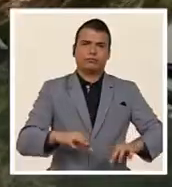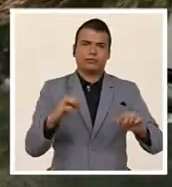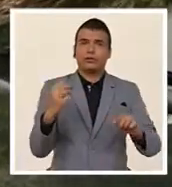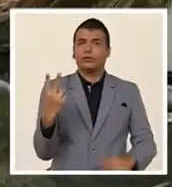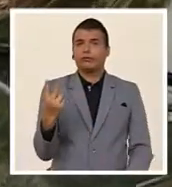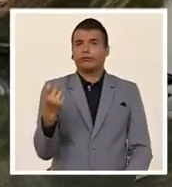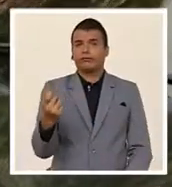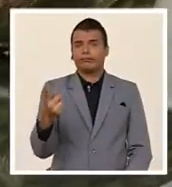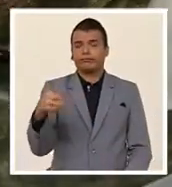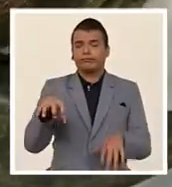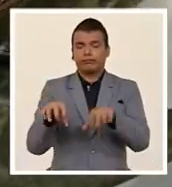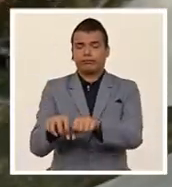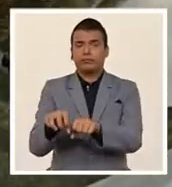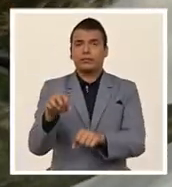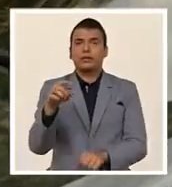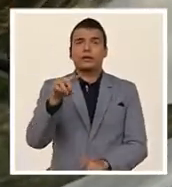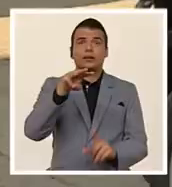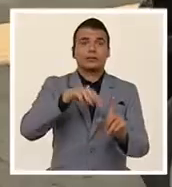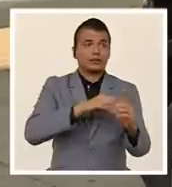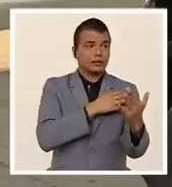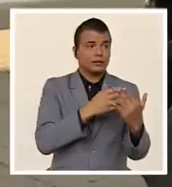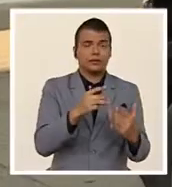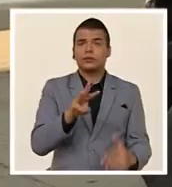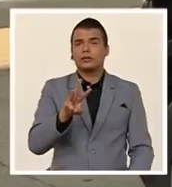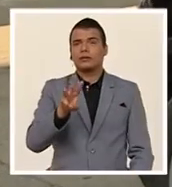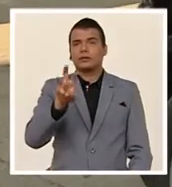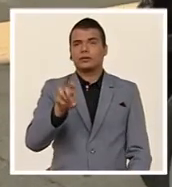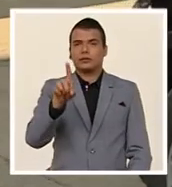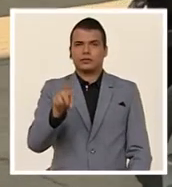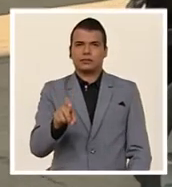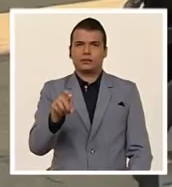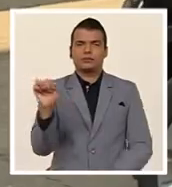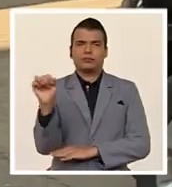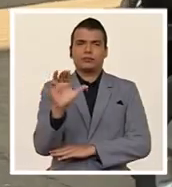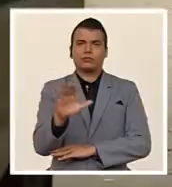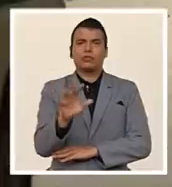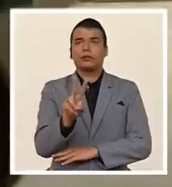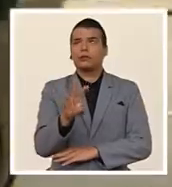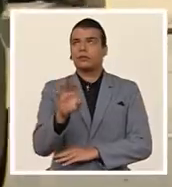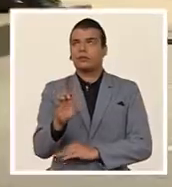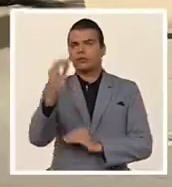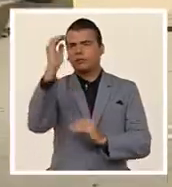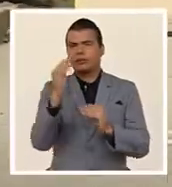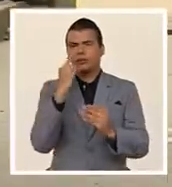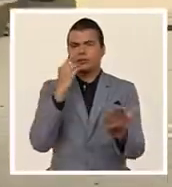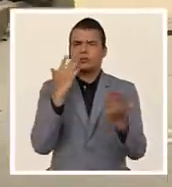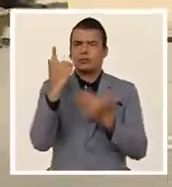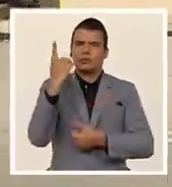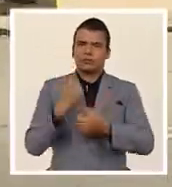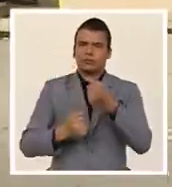primer trimestre de este año ya son 386 casos 29 menos que en el mismo período del año anterior